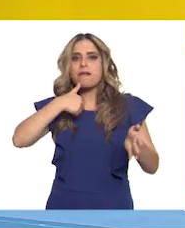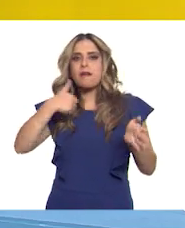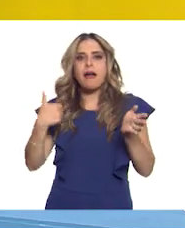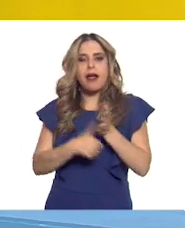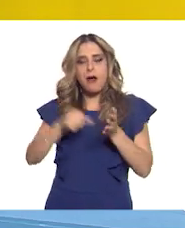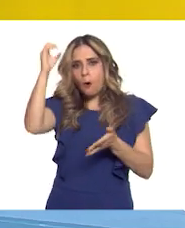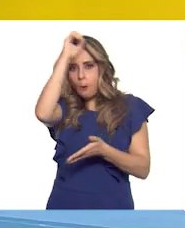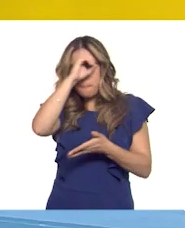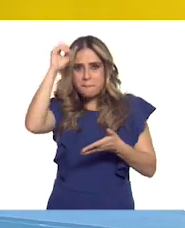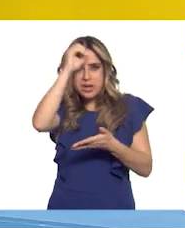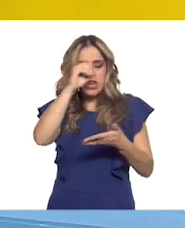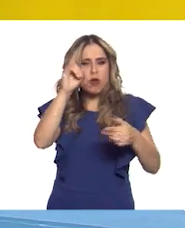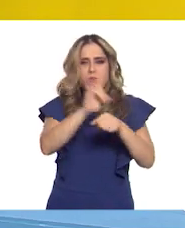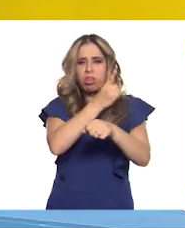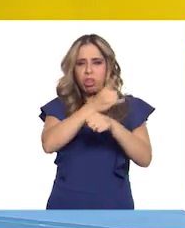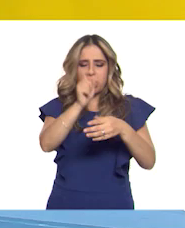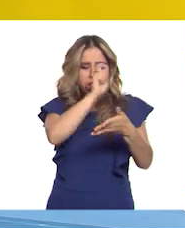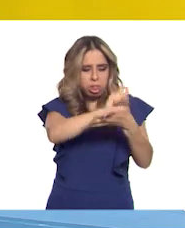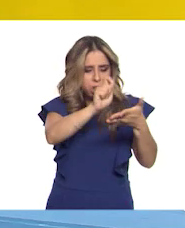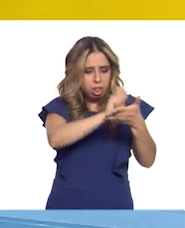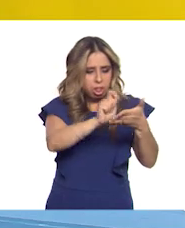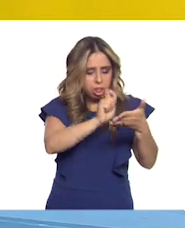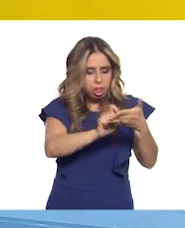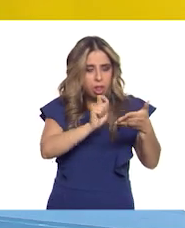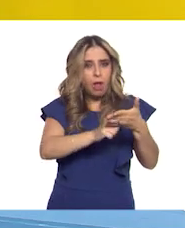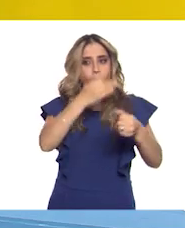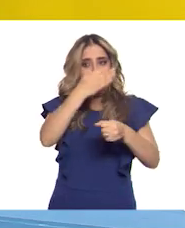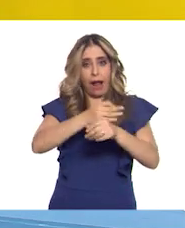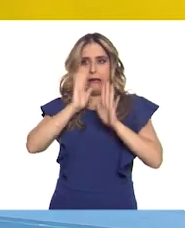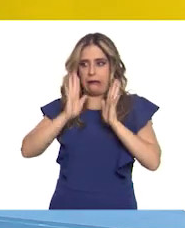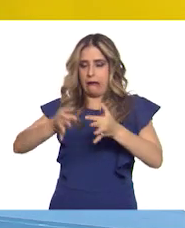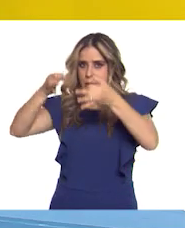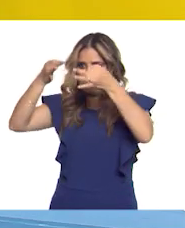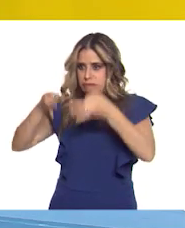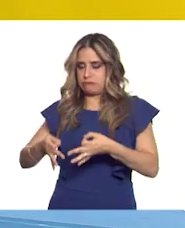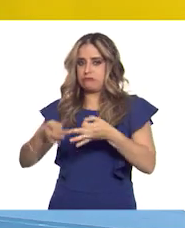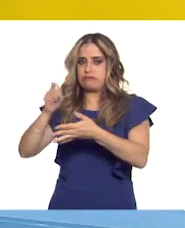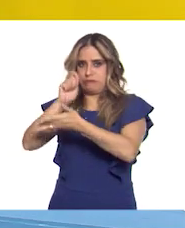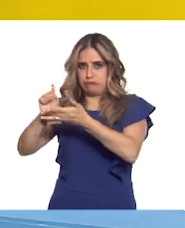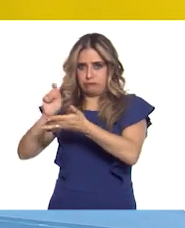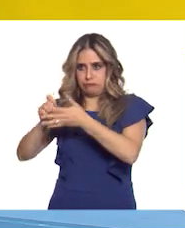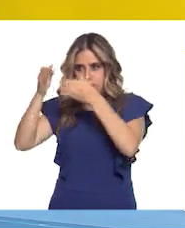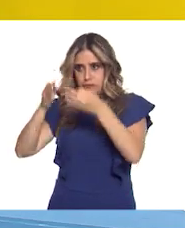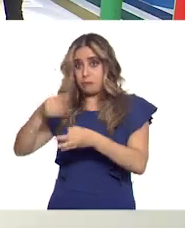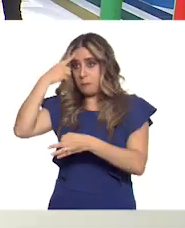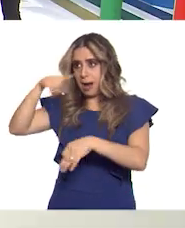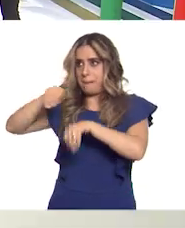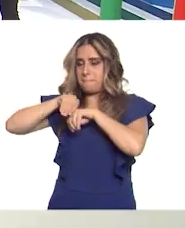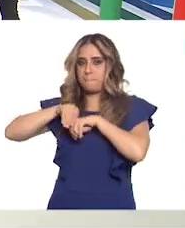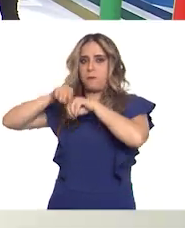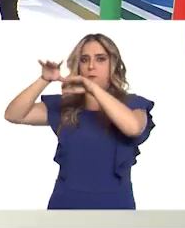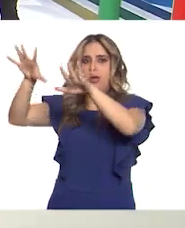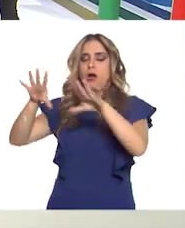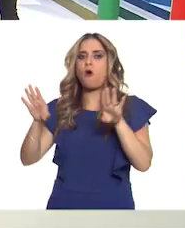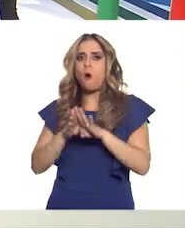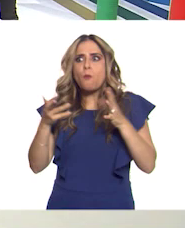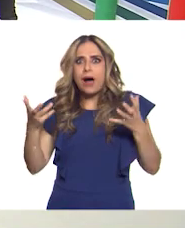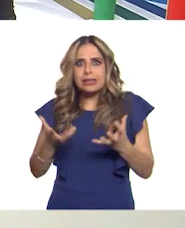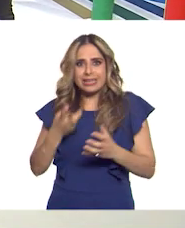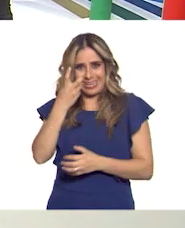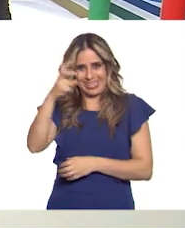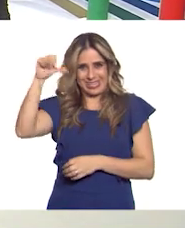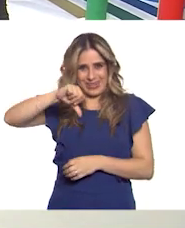opinión y veremos qué necesitan hacer nuestros estudiantes en casa y tú para su publicación. Gaby, yo estoy